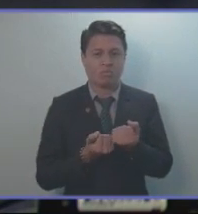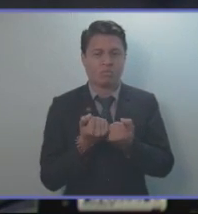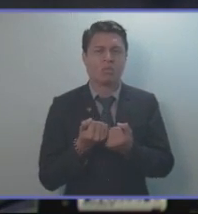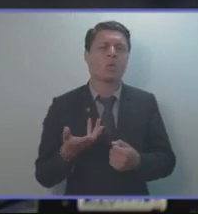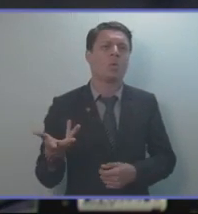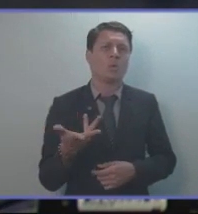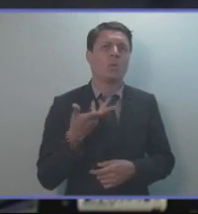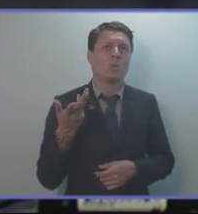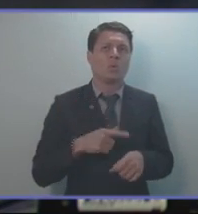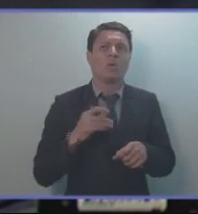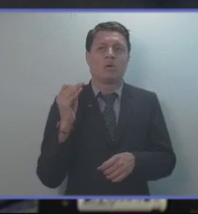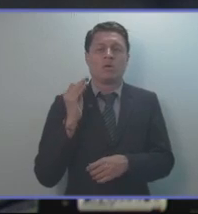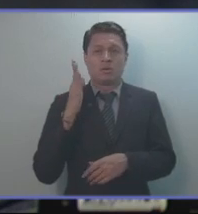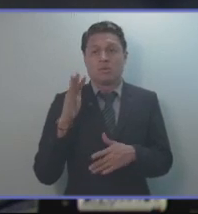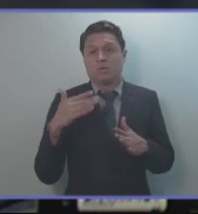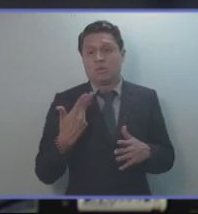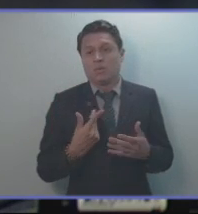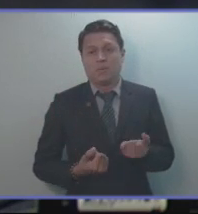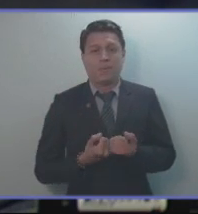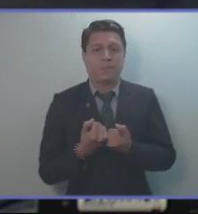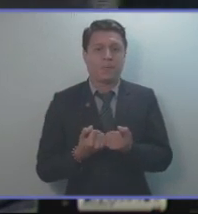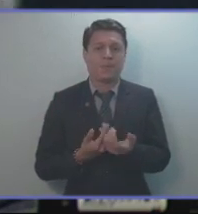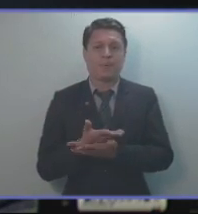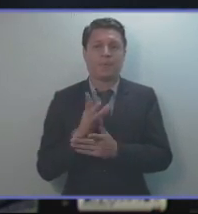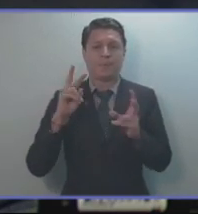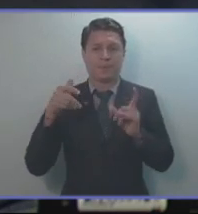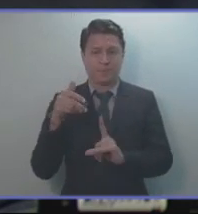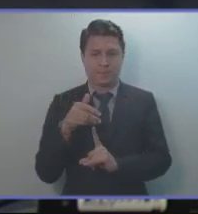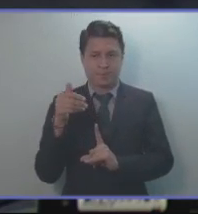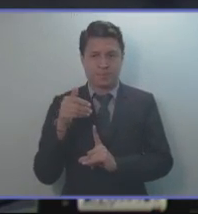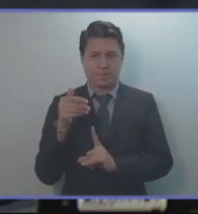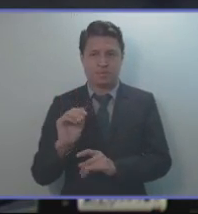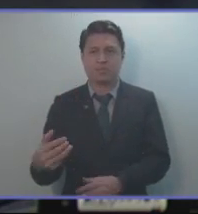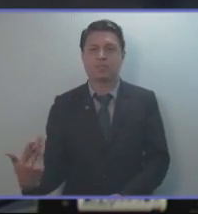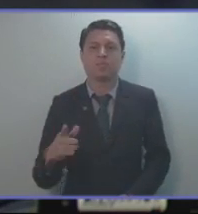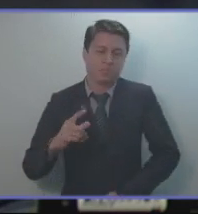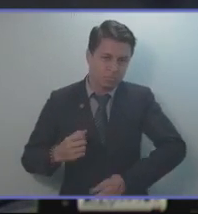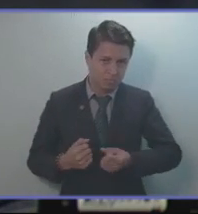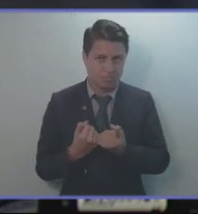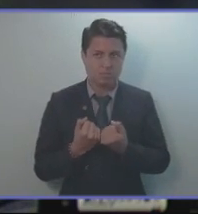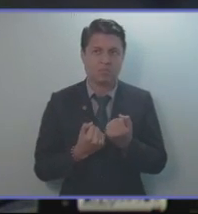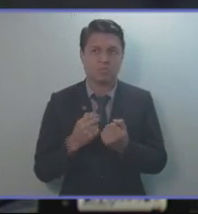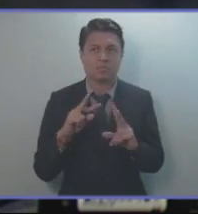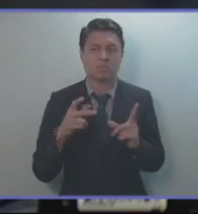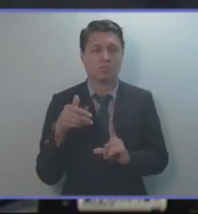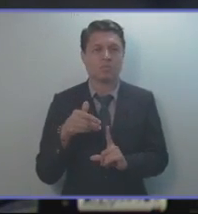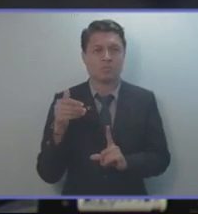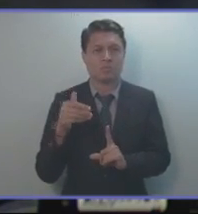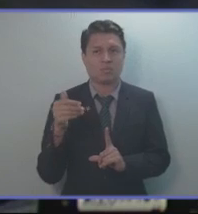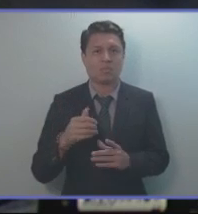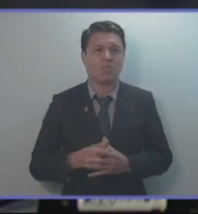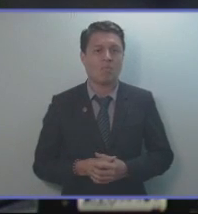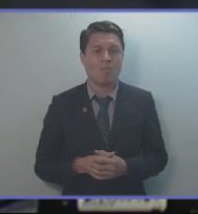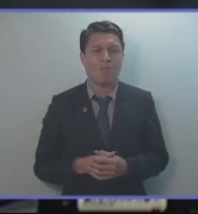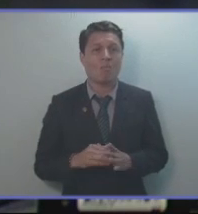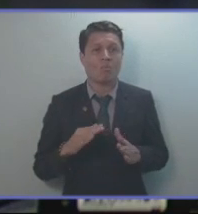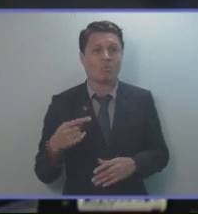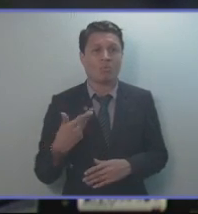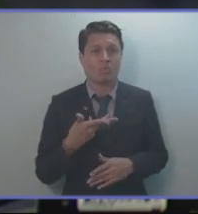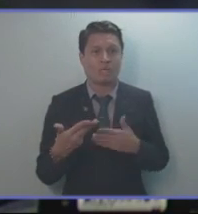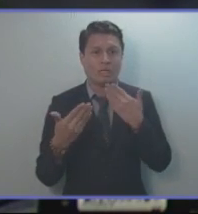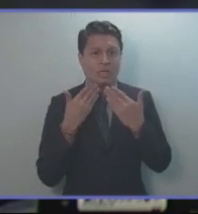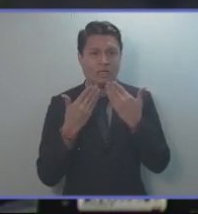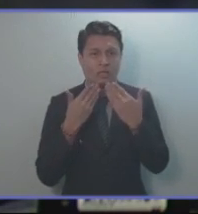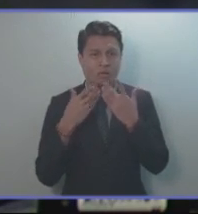el tiempo si no le apoyamos a la educación, si no le apostamos a la educación. Pues cuando hablamos de